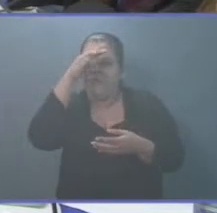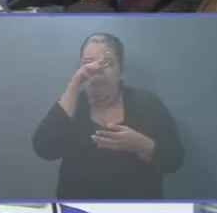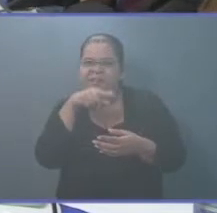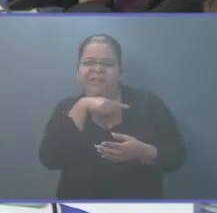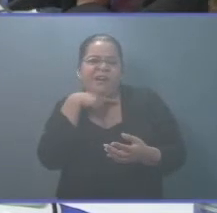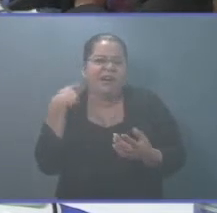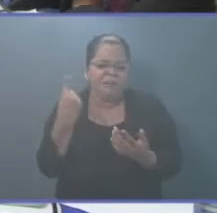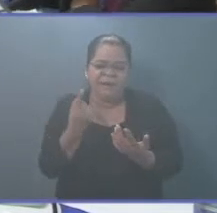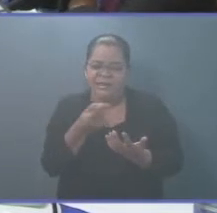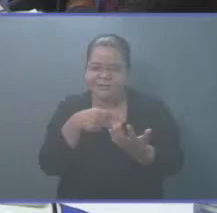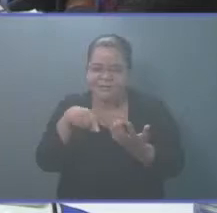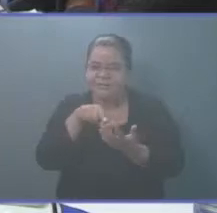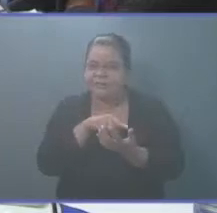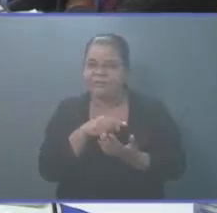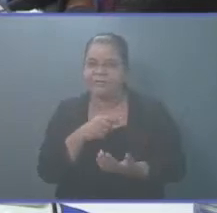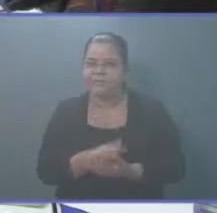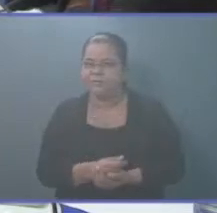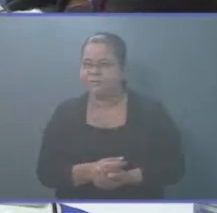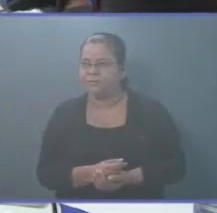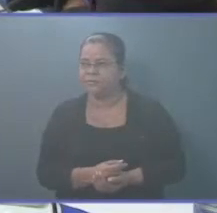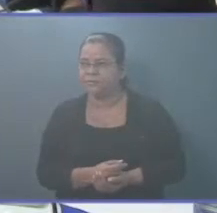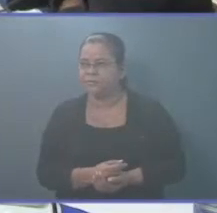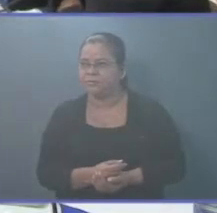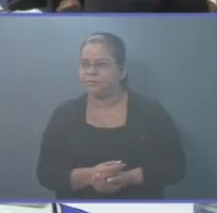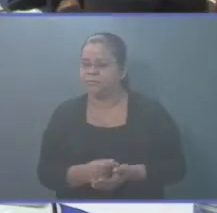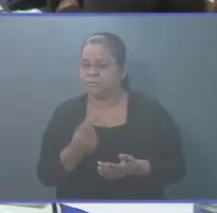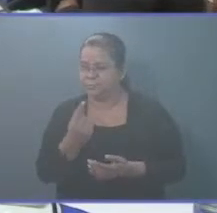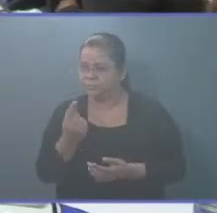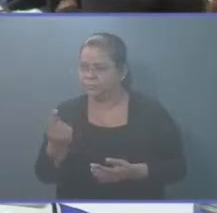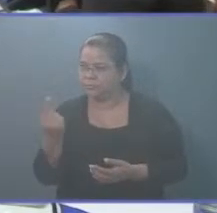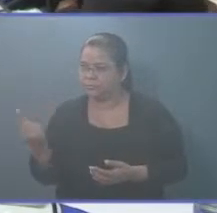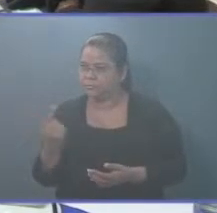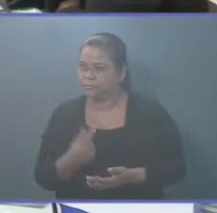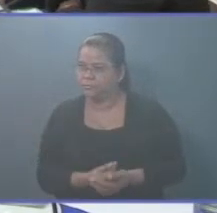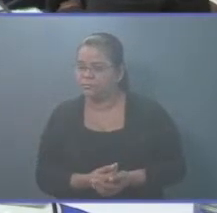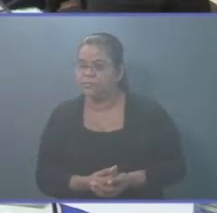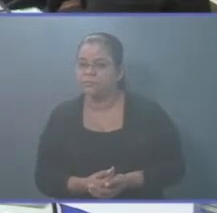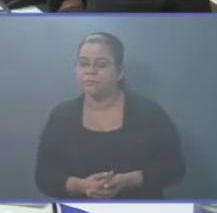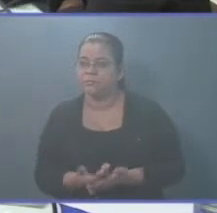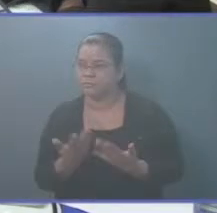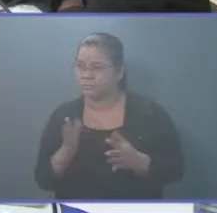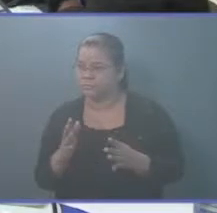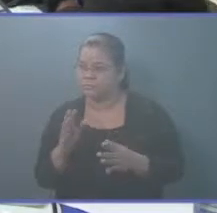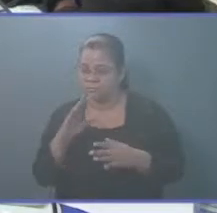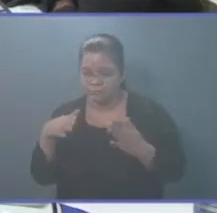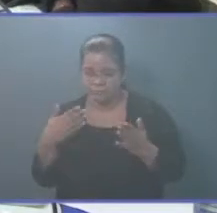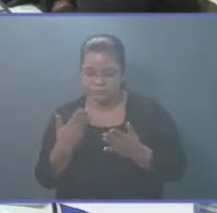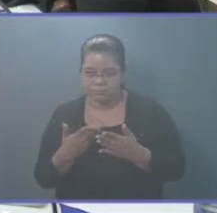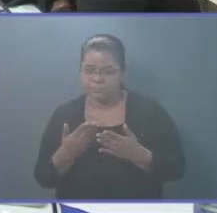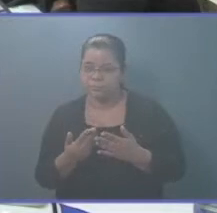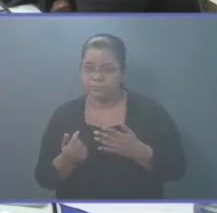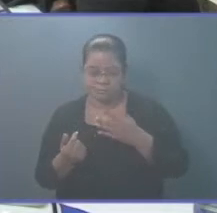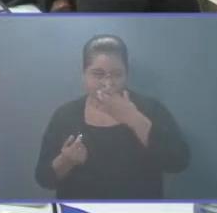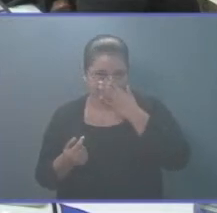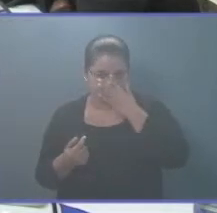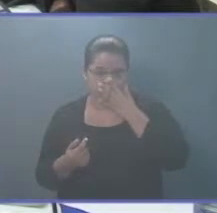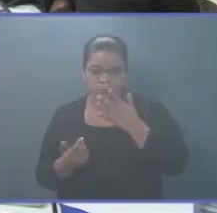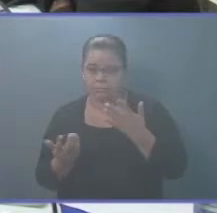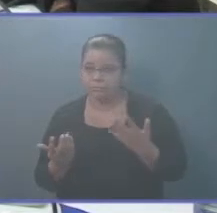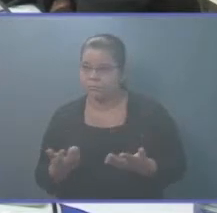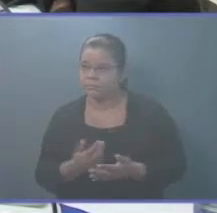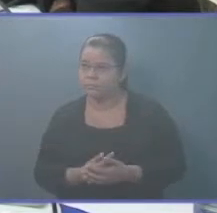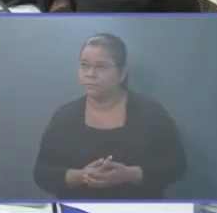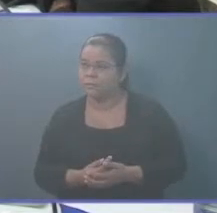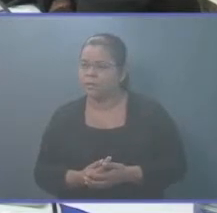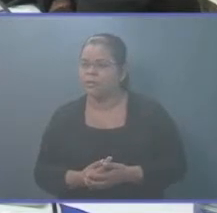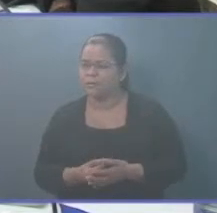u otra razón, asesinan a las personas que son objeto del tráfico ilegal, pues son de los que no alcanzan